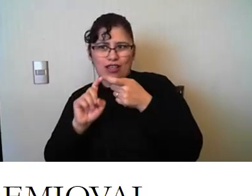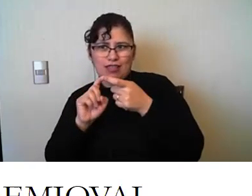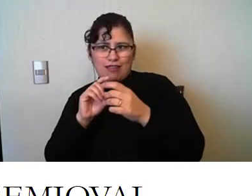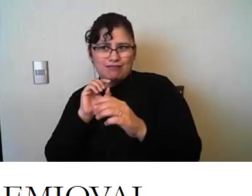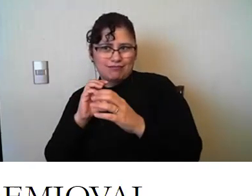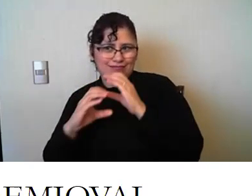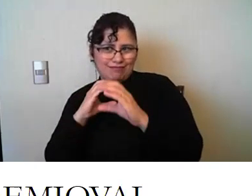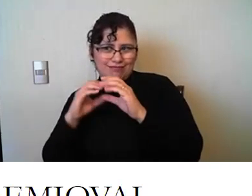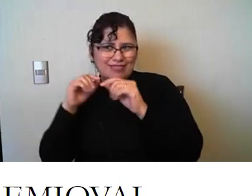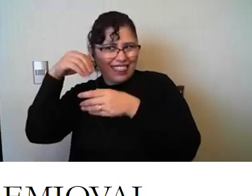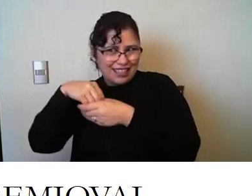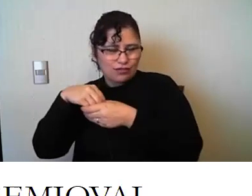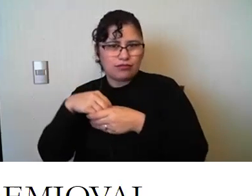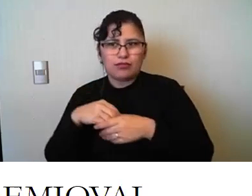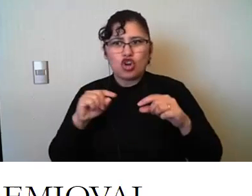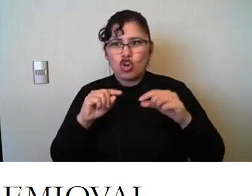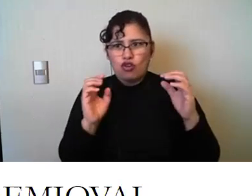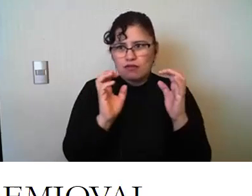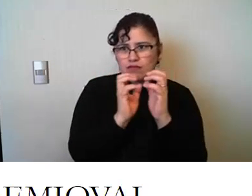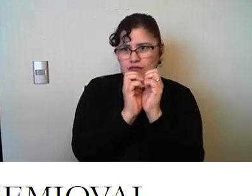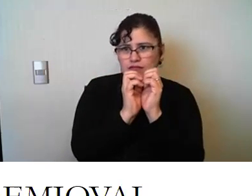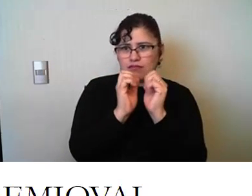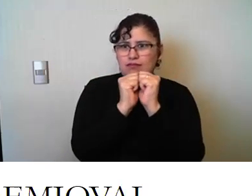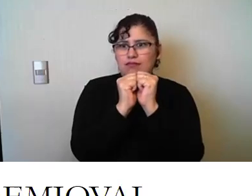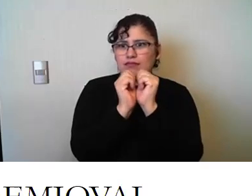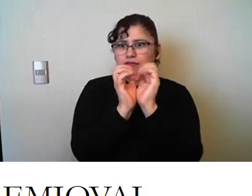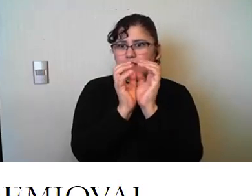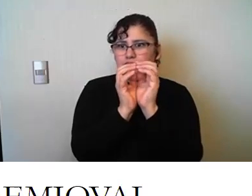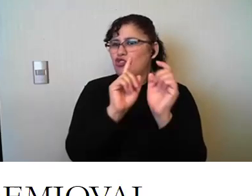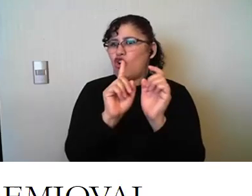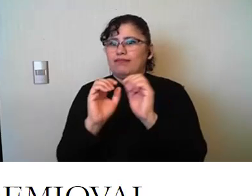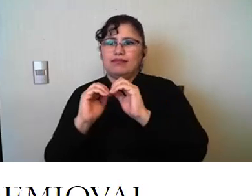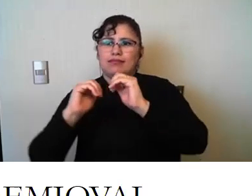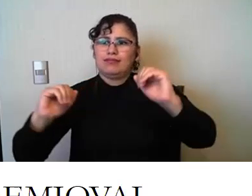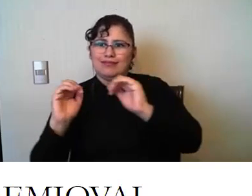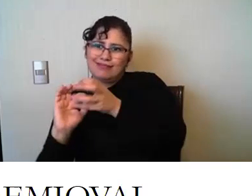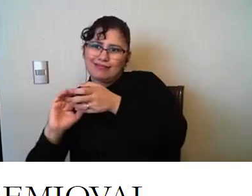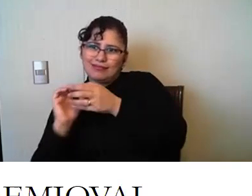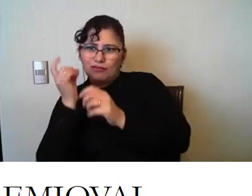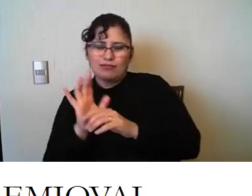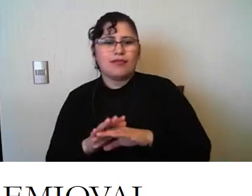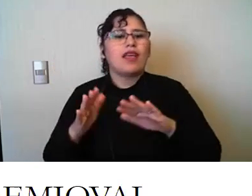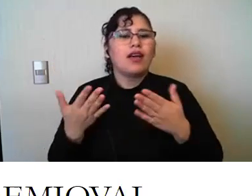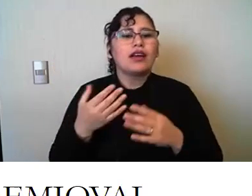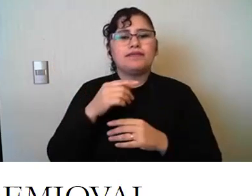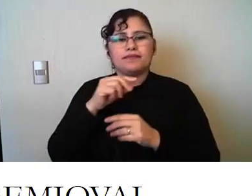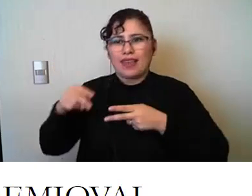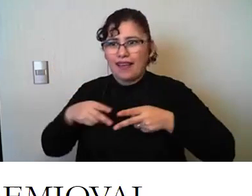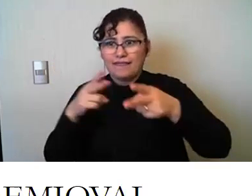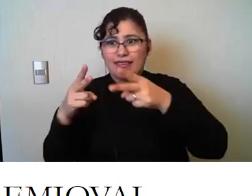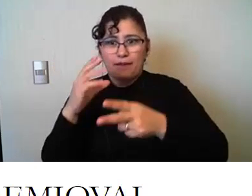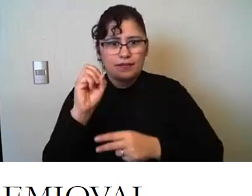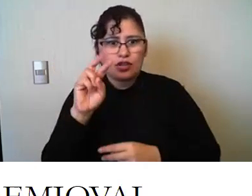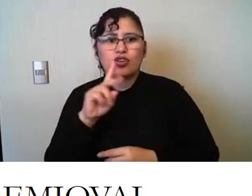Es decir, salen de los hemisferios cerebrales a estructuras inferiores. Por ejemplo, la vía córtico-espinal es una vía